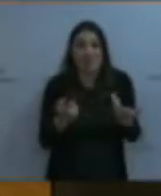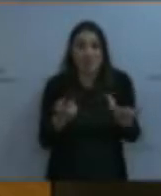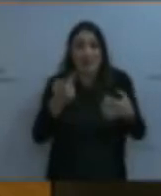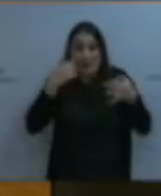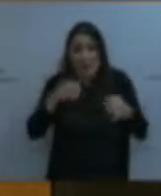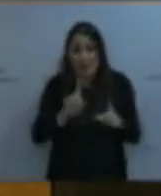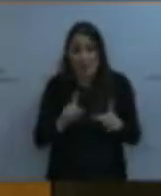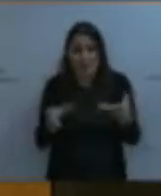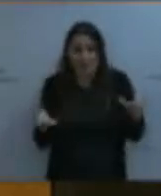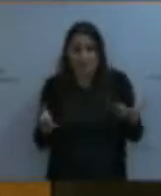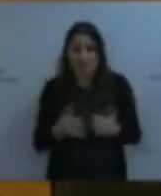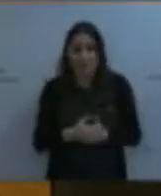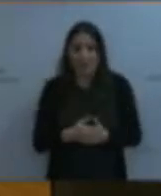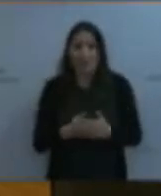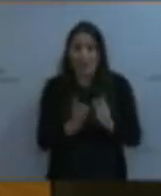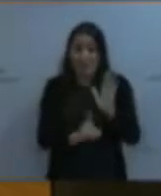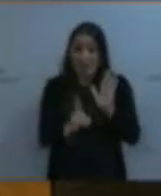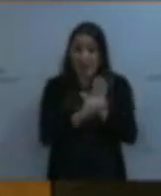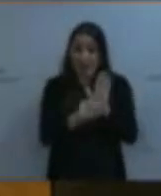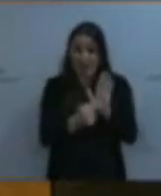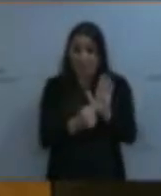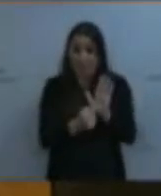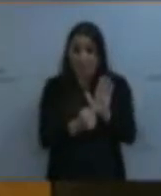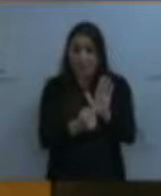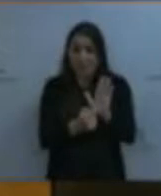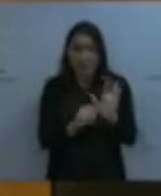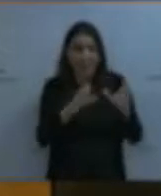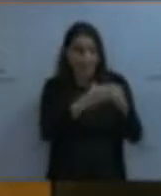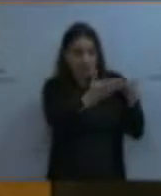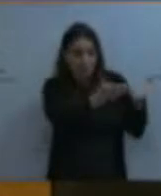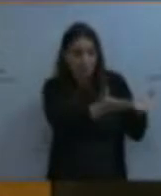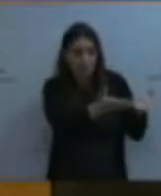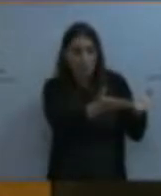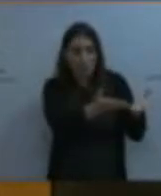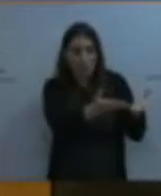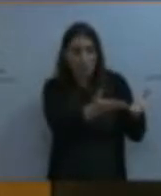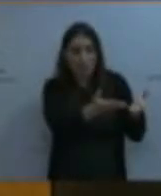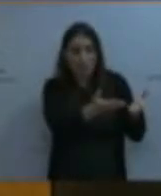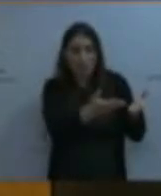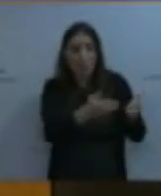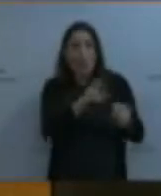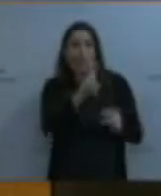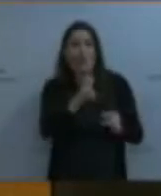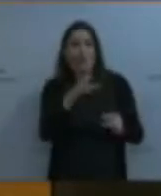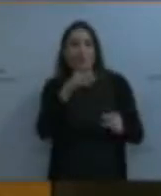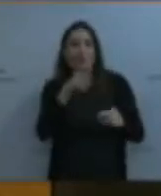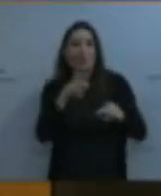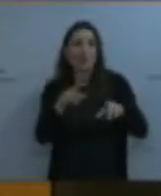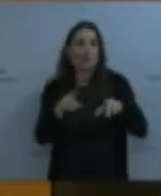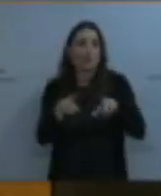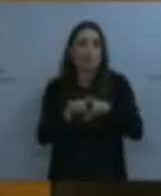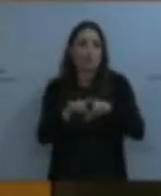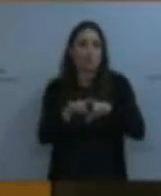básicamente. Con este decreto, el su equipo tejió una capa muy fina,